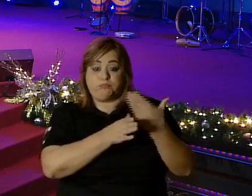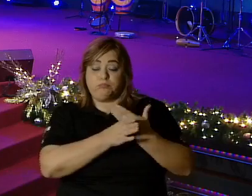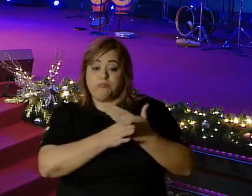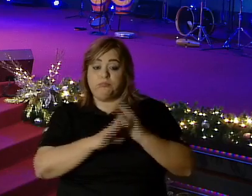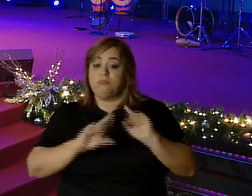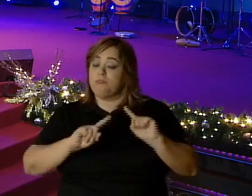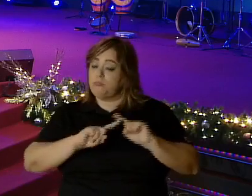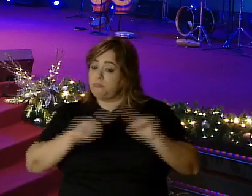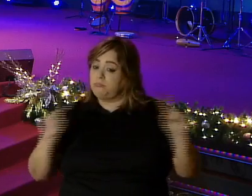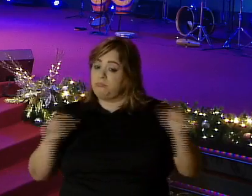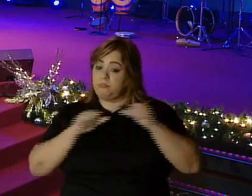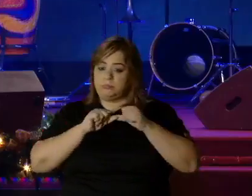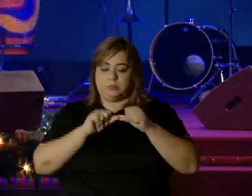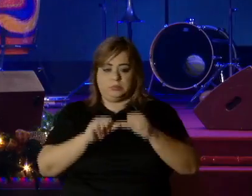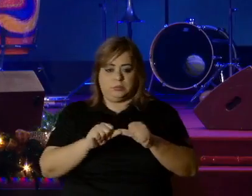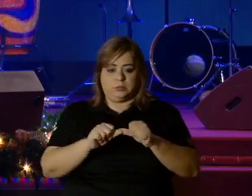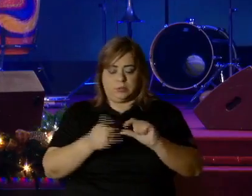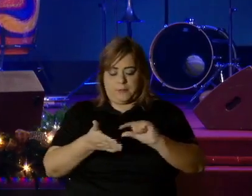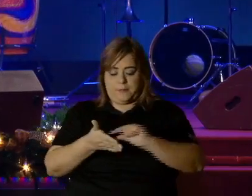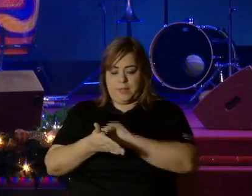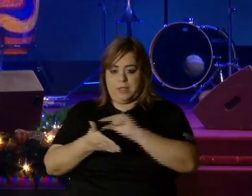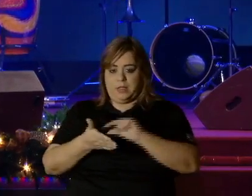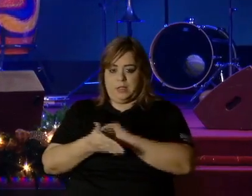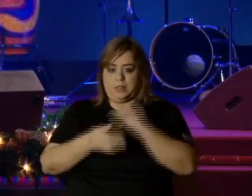Sigamos. Verso 4.